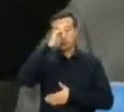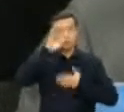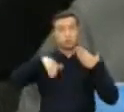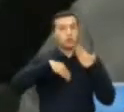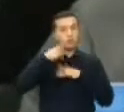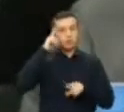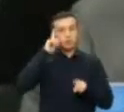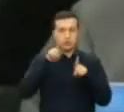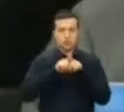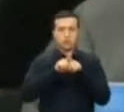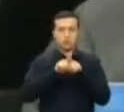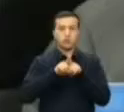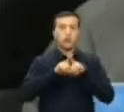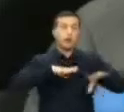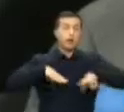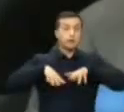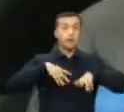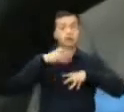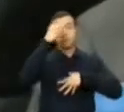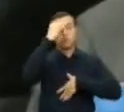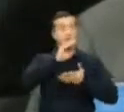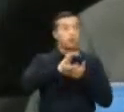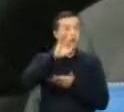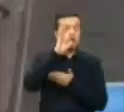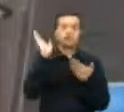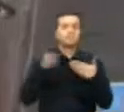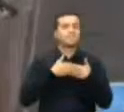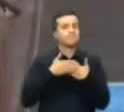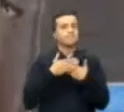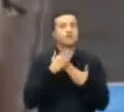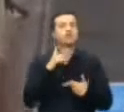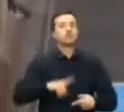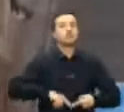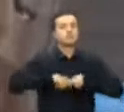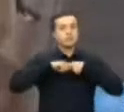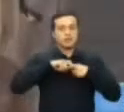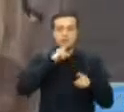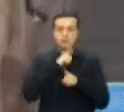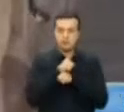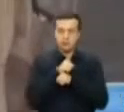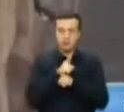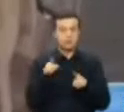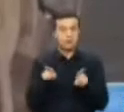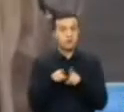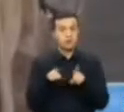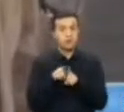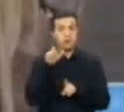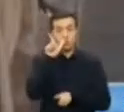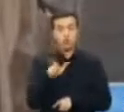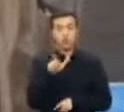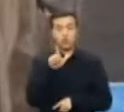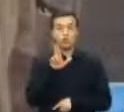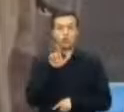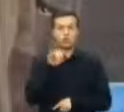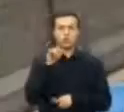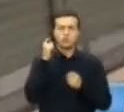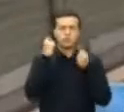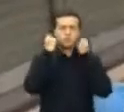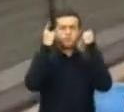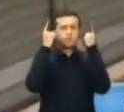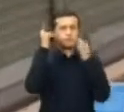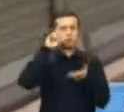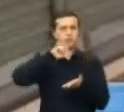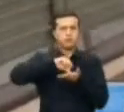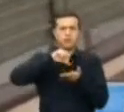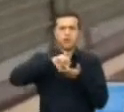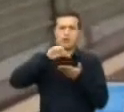La gobernadora Lira Villalba, tras de resolución del Comité de Operaciones de Emergencia, resolvieron paralizar las actividades educativas en